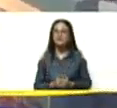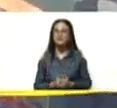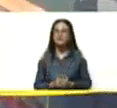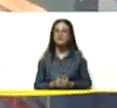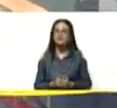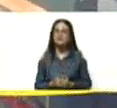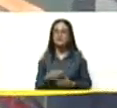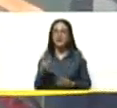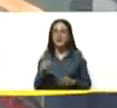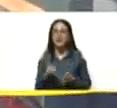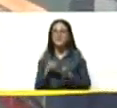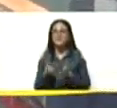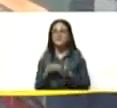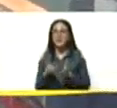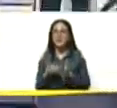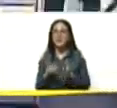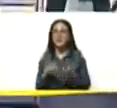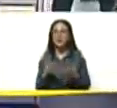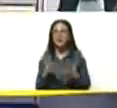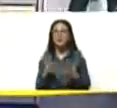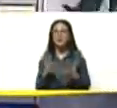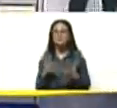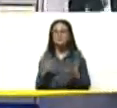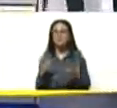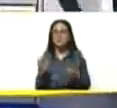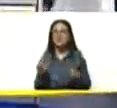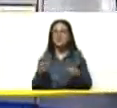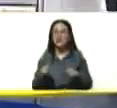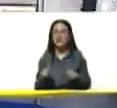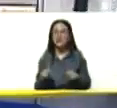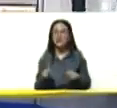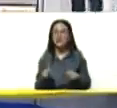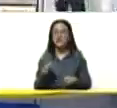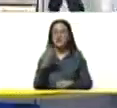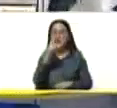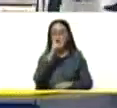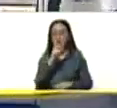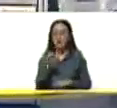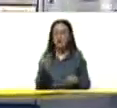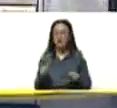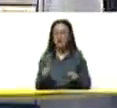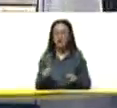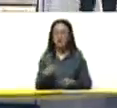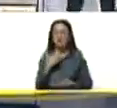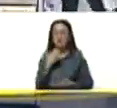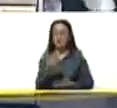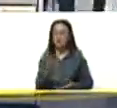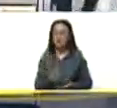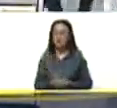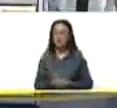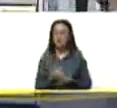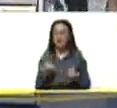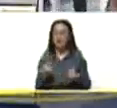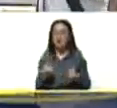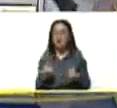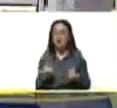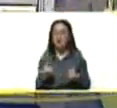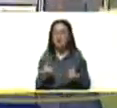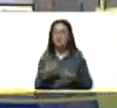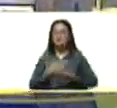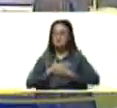metro tiene aperturadamente cerrada, nos cuentan los trabajadores, 3 años, inservible. Entonces la vamos a poner a